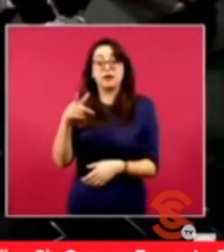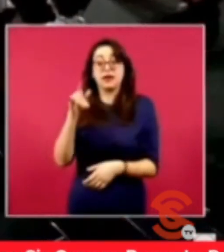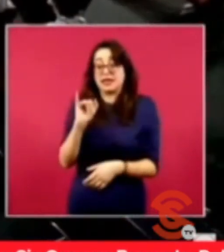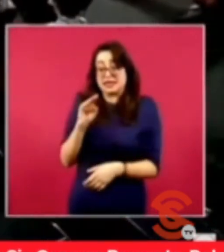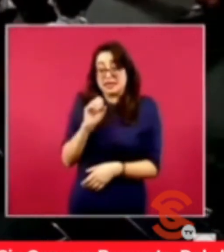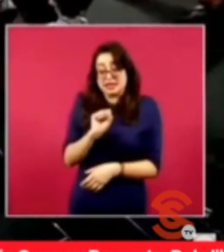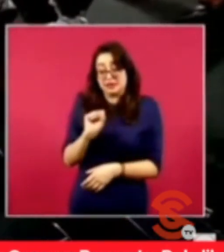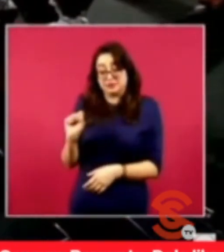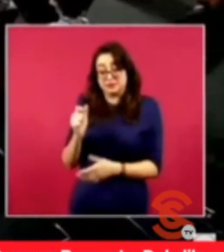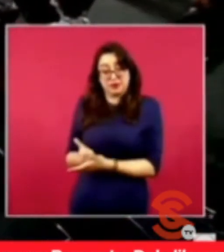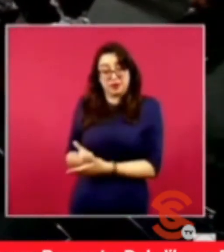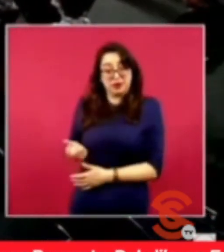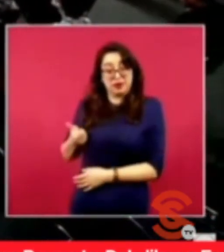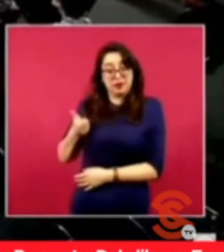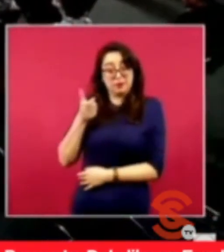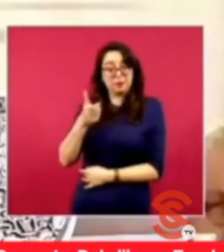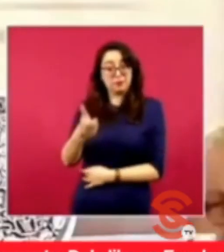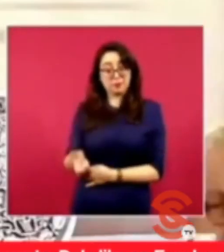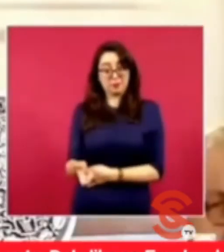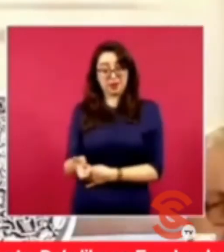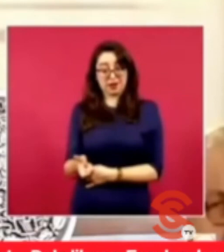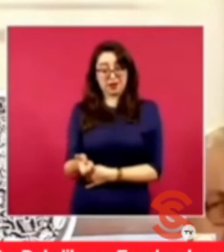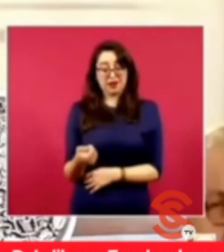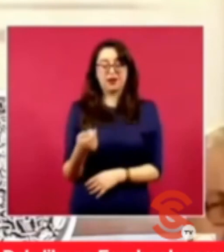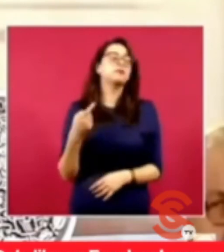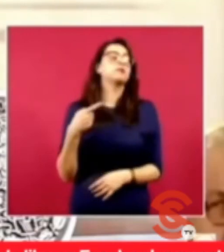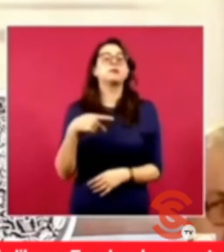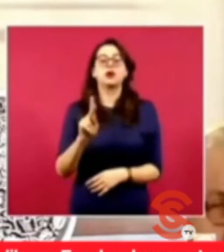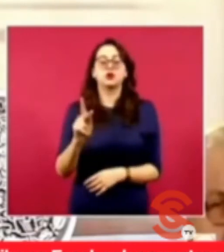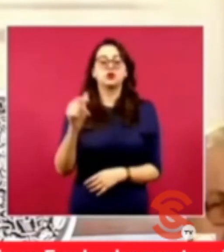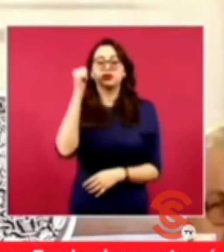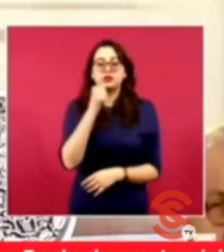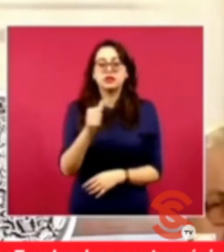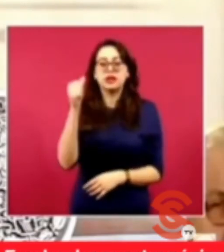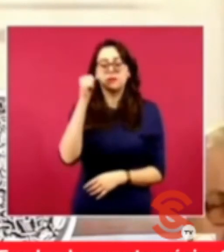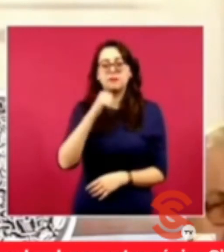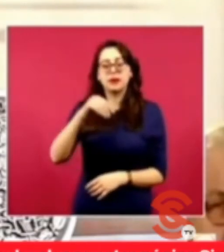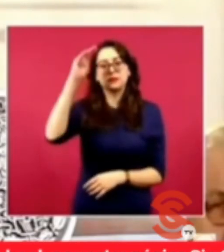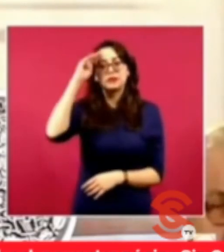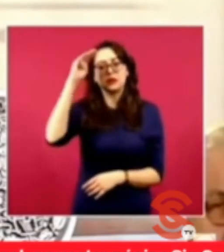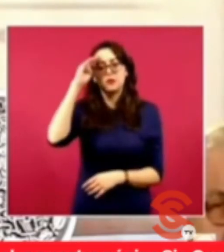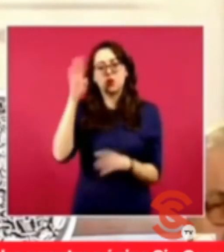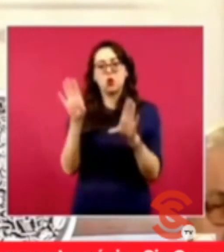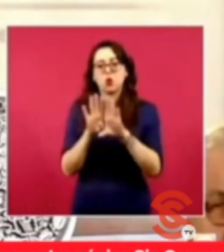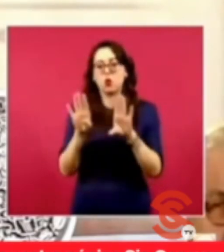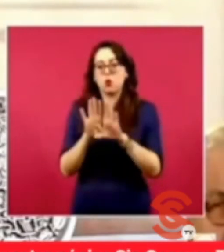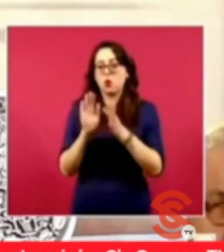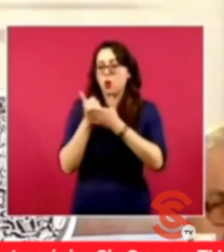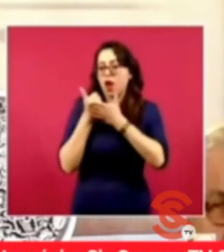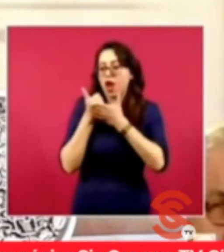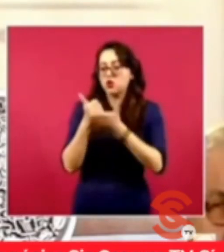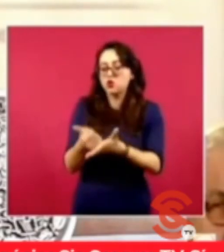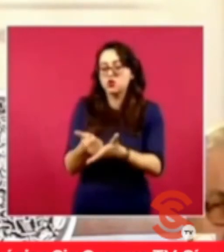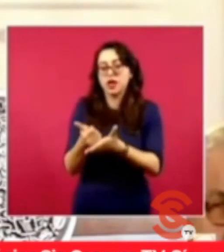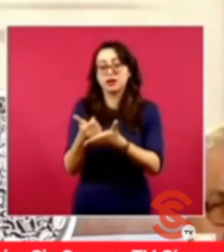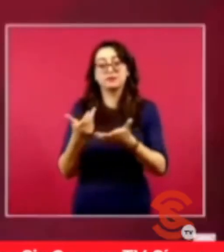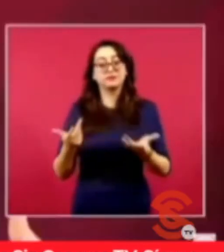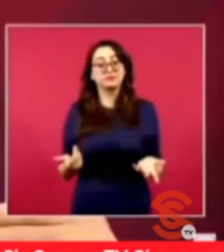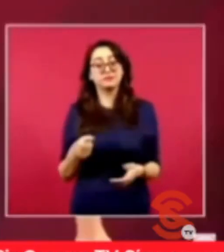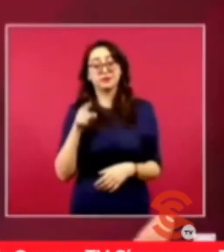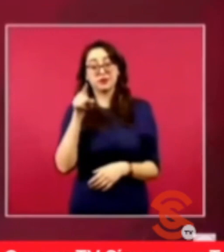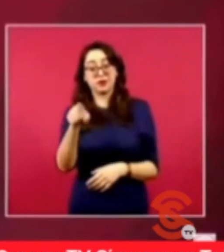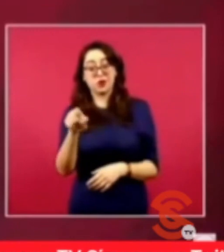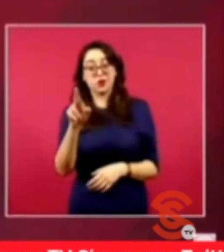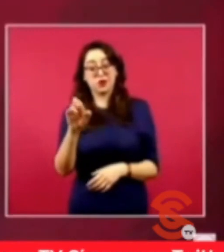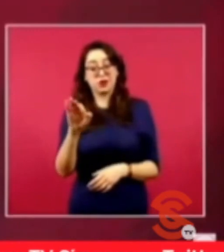un tratamiento. Pero generalmente se busca cómo resolver esa receta. Lo que no está reportado en Reforma es justamente